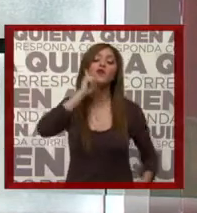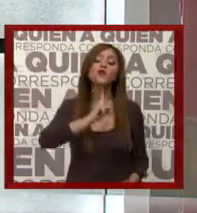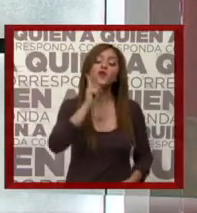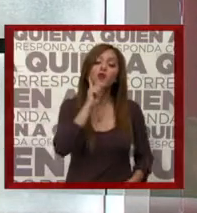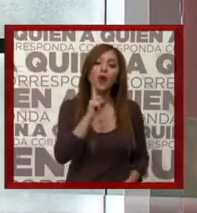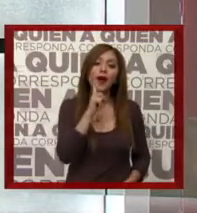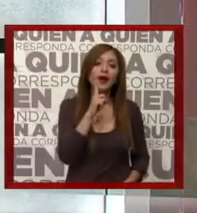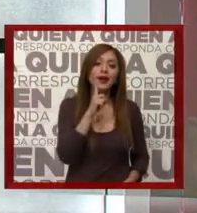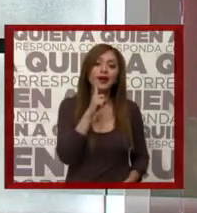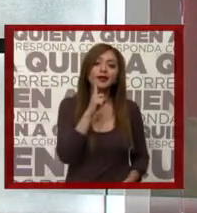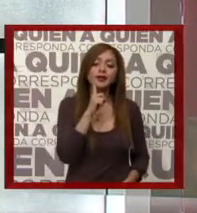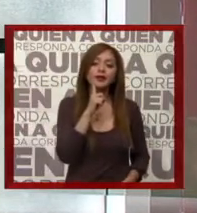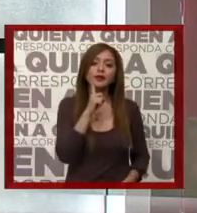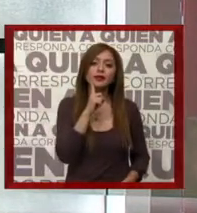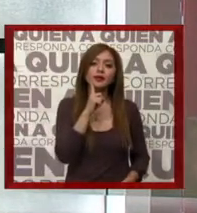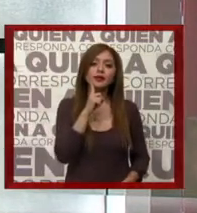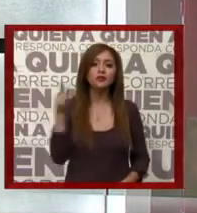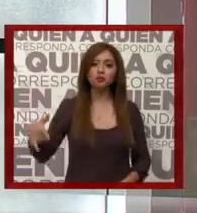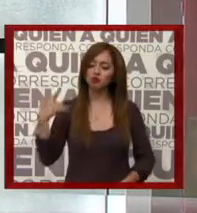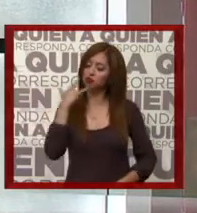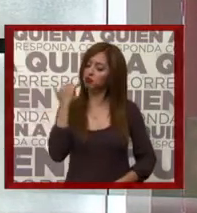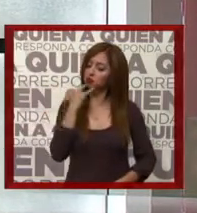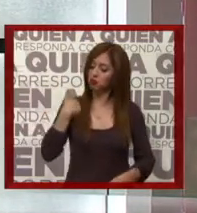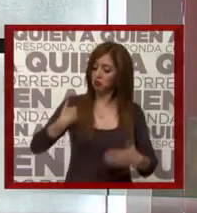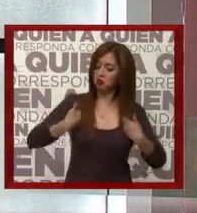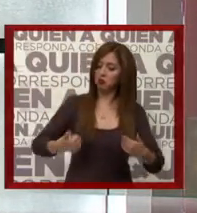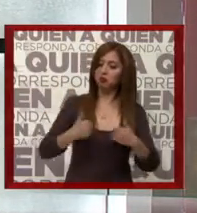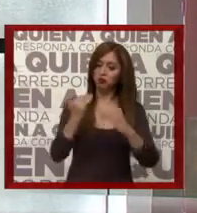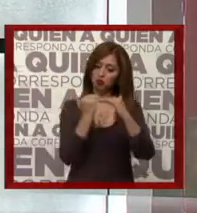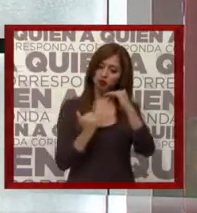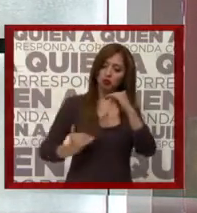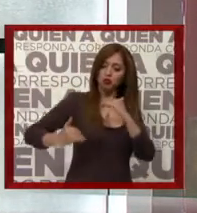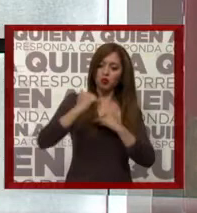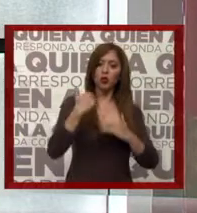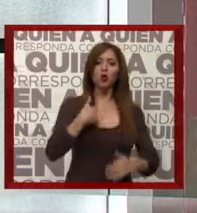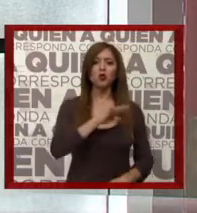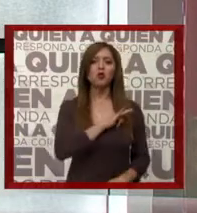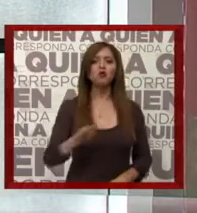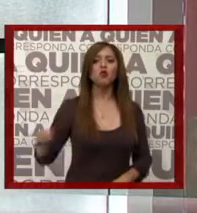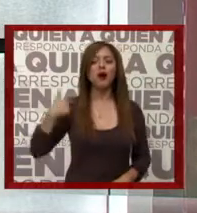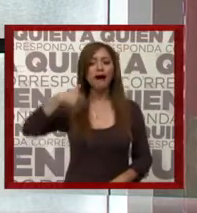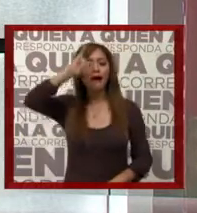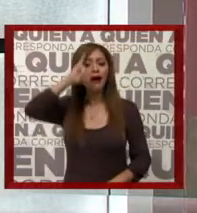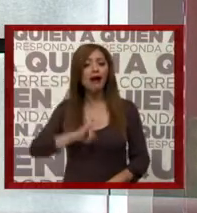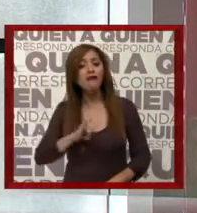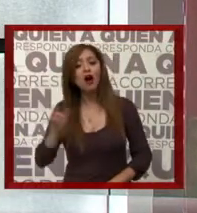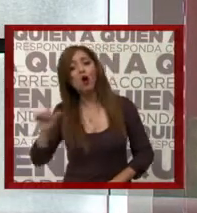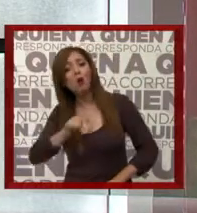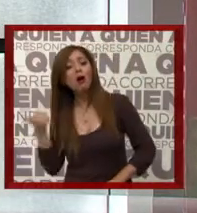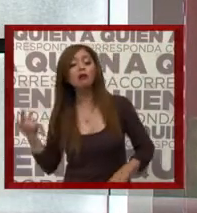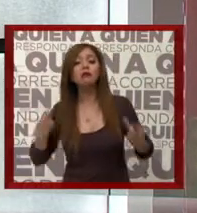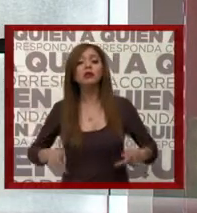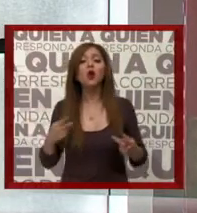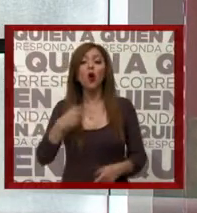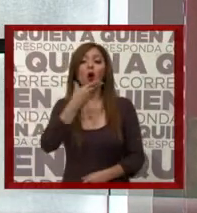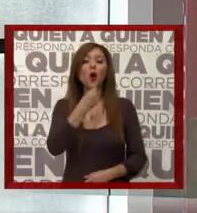más energía y jerarquía como para ser jefas que otros que son